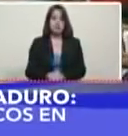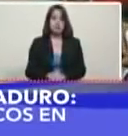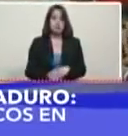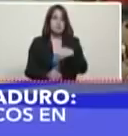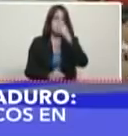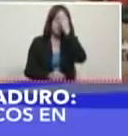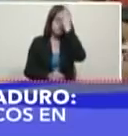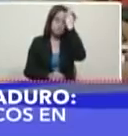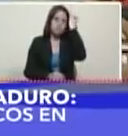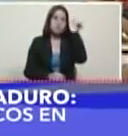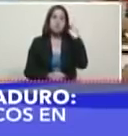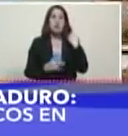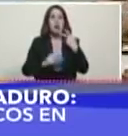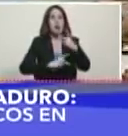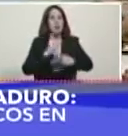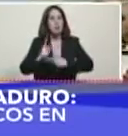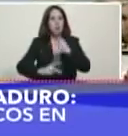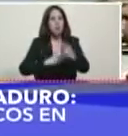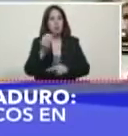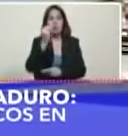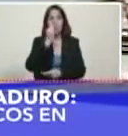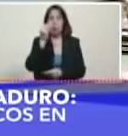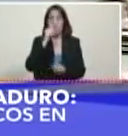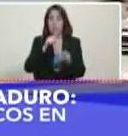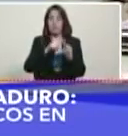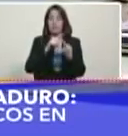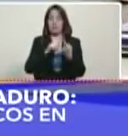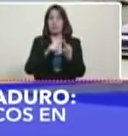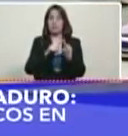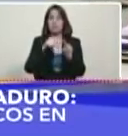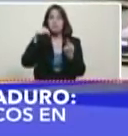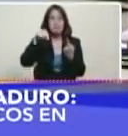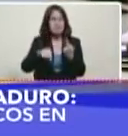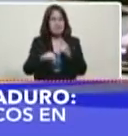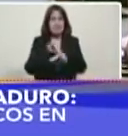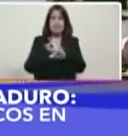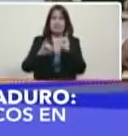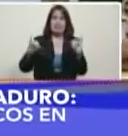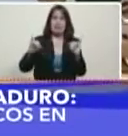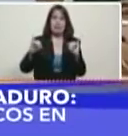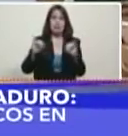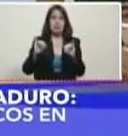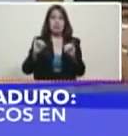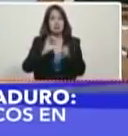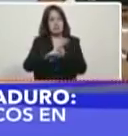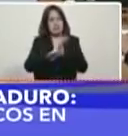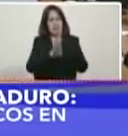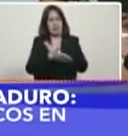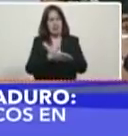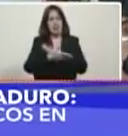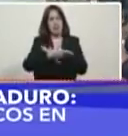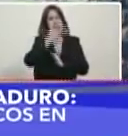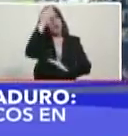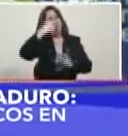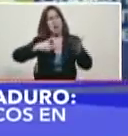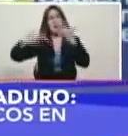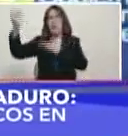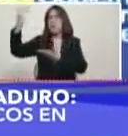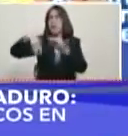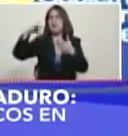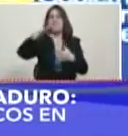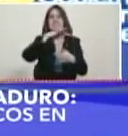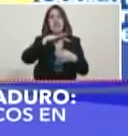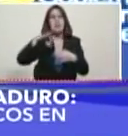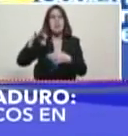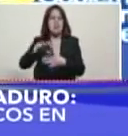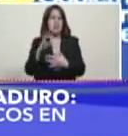desde la producción de alimentos. Aquí se tiene que acabar la importación de semillas, por ejemplo,